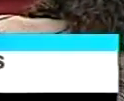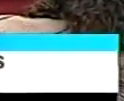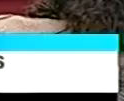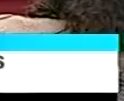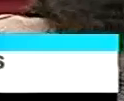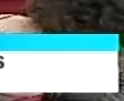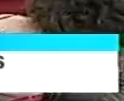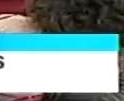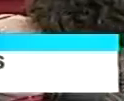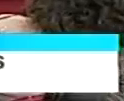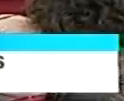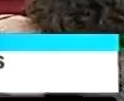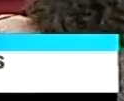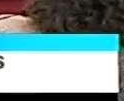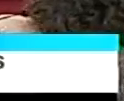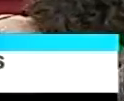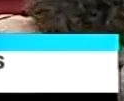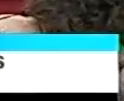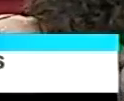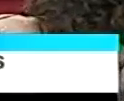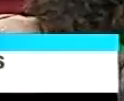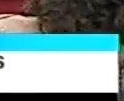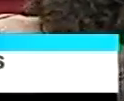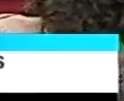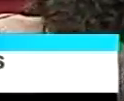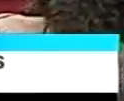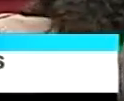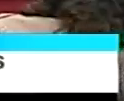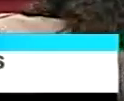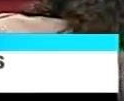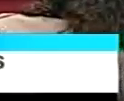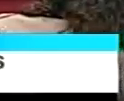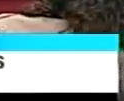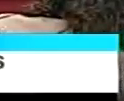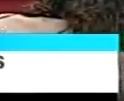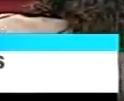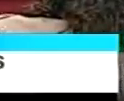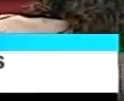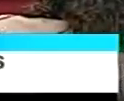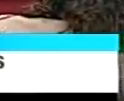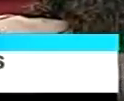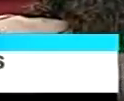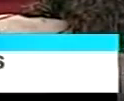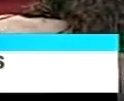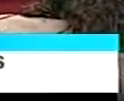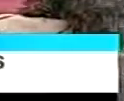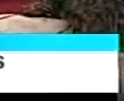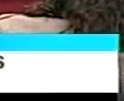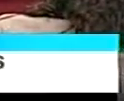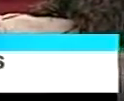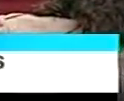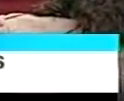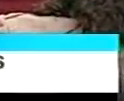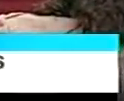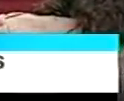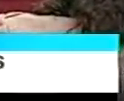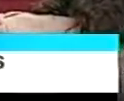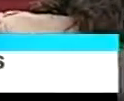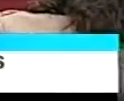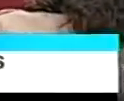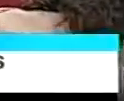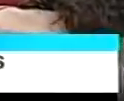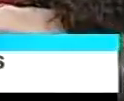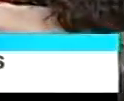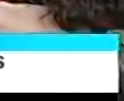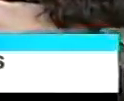se les va a repartir unas hojas en el formato. Las preguntas pueden estar dirigidas a los panelistas, a los miembros de Analit